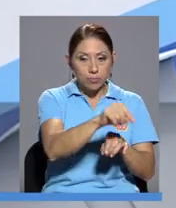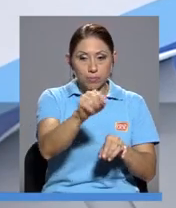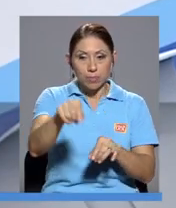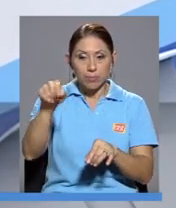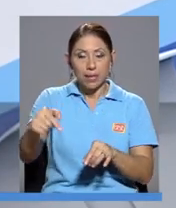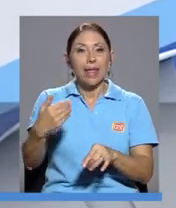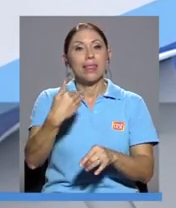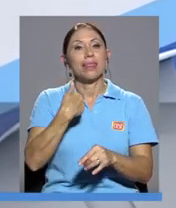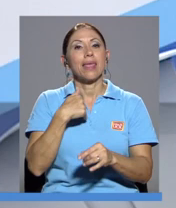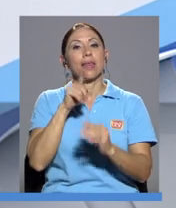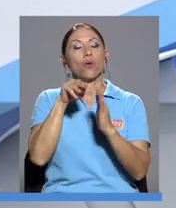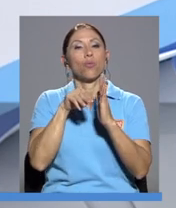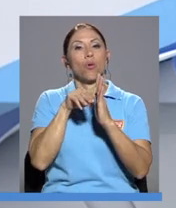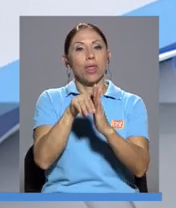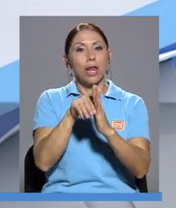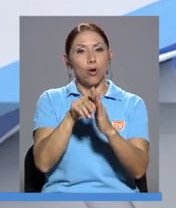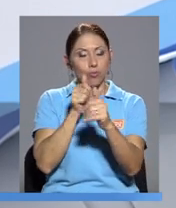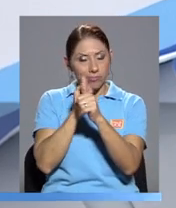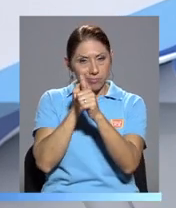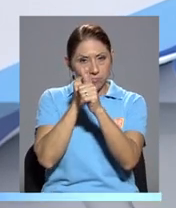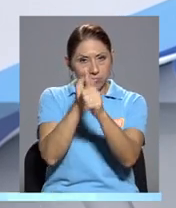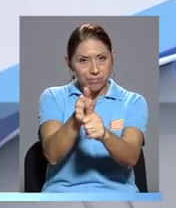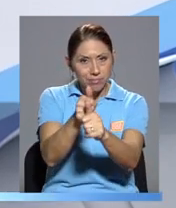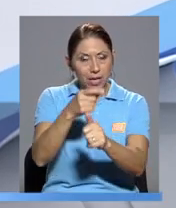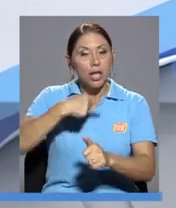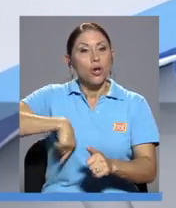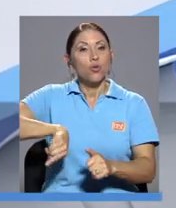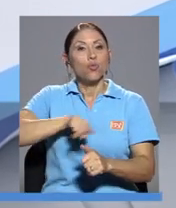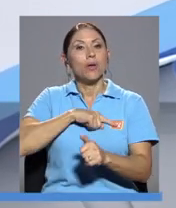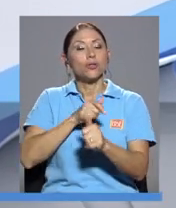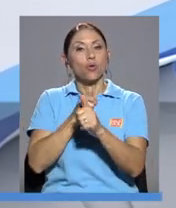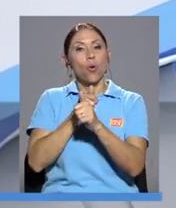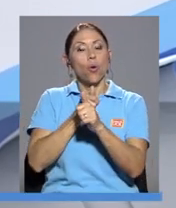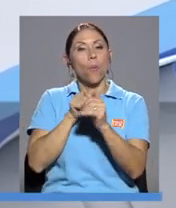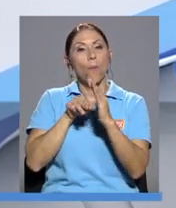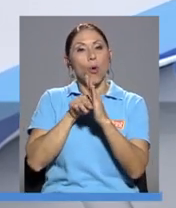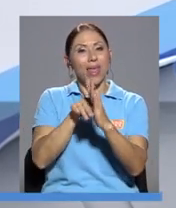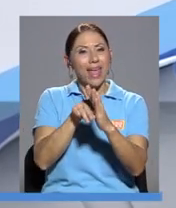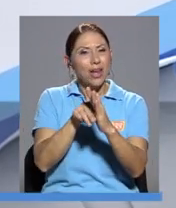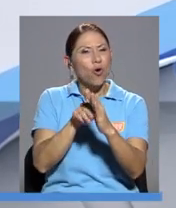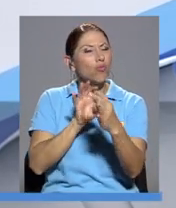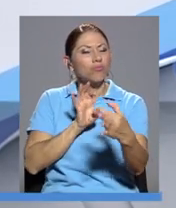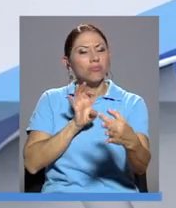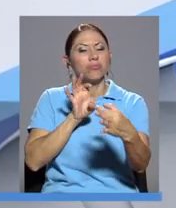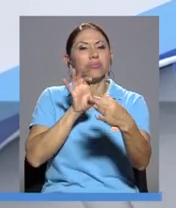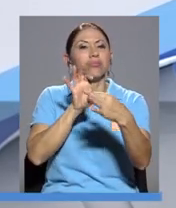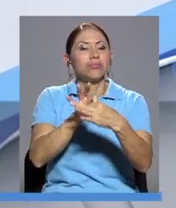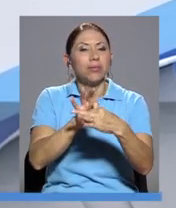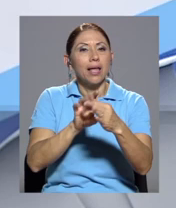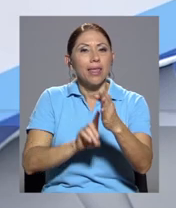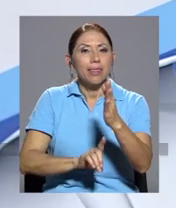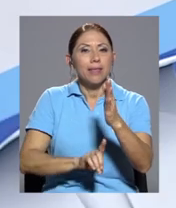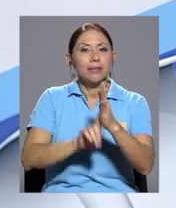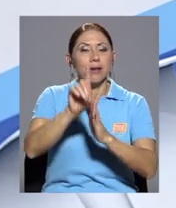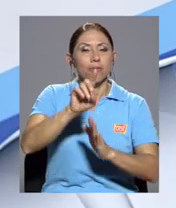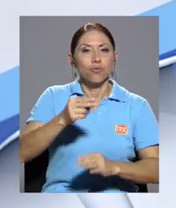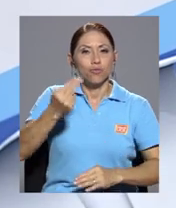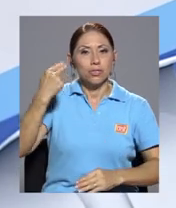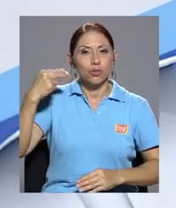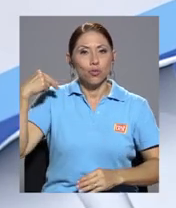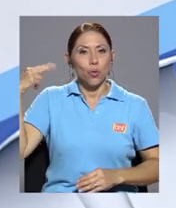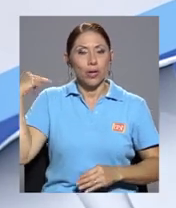y en el caso nuestro nuestro modelo responde fundamentalmente al desarrollo histórico